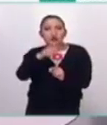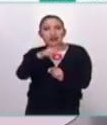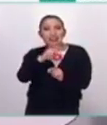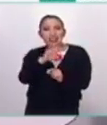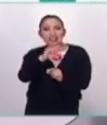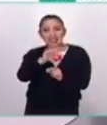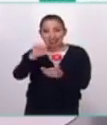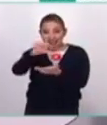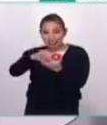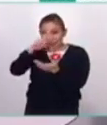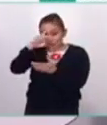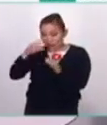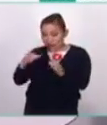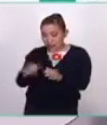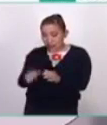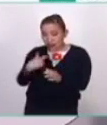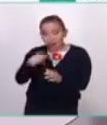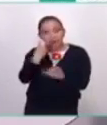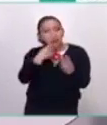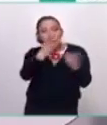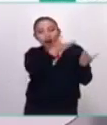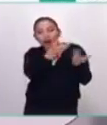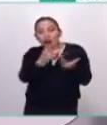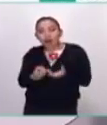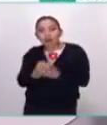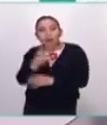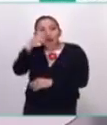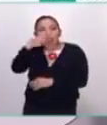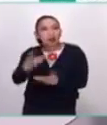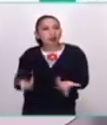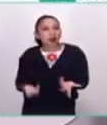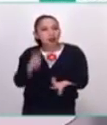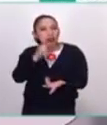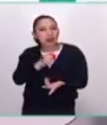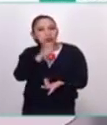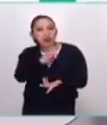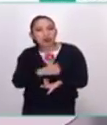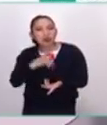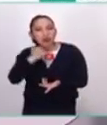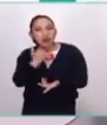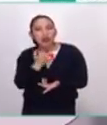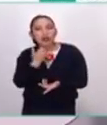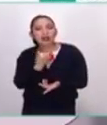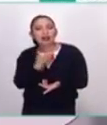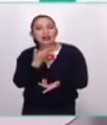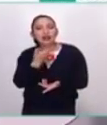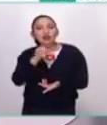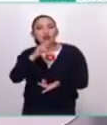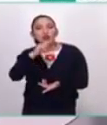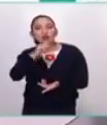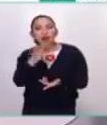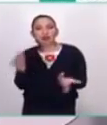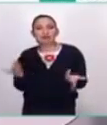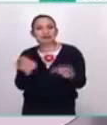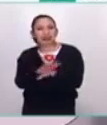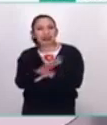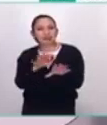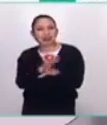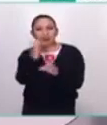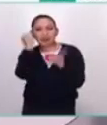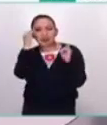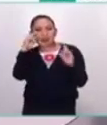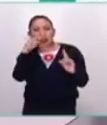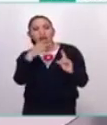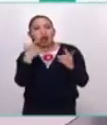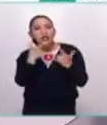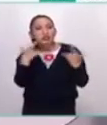en el centro de México nos viene de Nuevo México, de Arizona, de Utah. Entonces, estamos cambiando nuestra